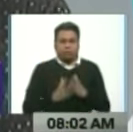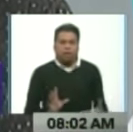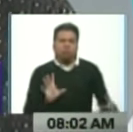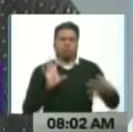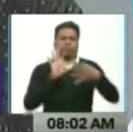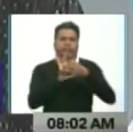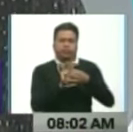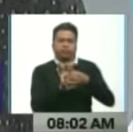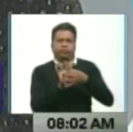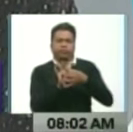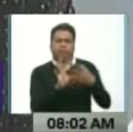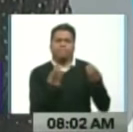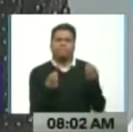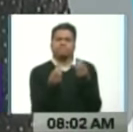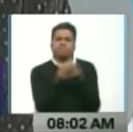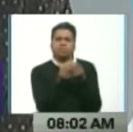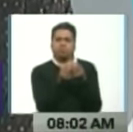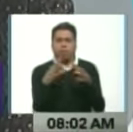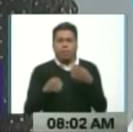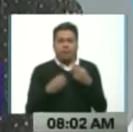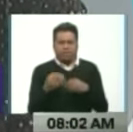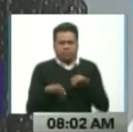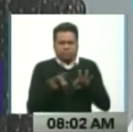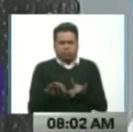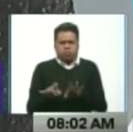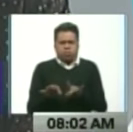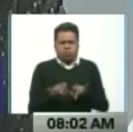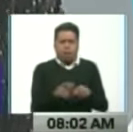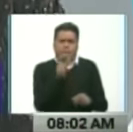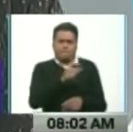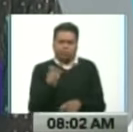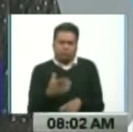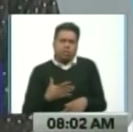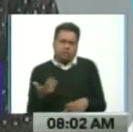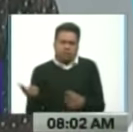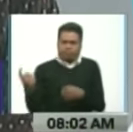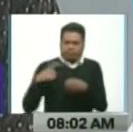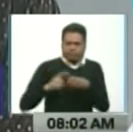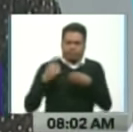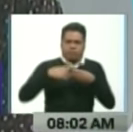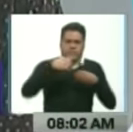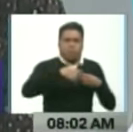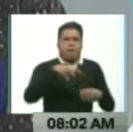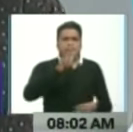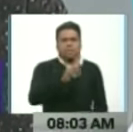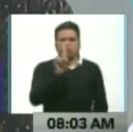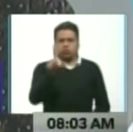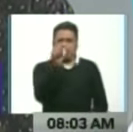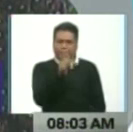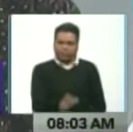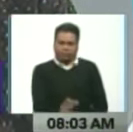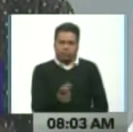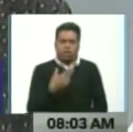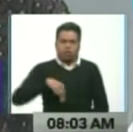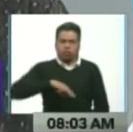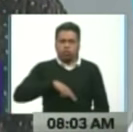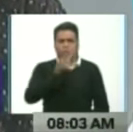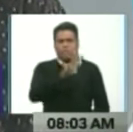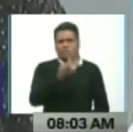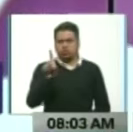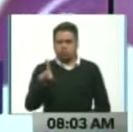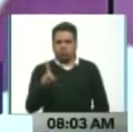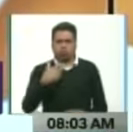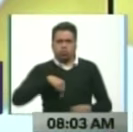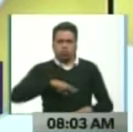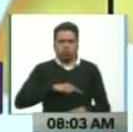fila para poder hacer contenido mucho mejores, ¿me entiendes? Actualmente, pues, somos un equipo de 21 personas y entre los 21 nos encargamos de todas las áreas del